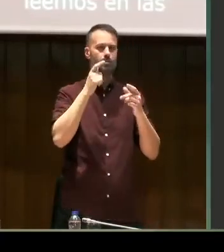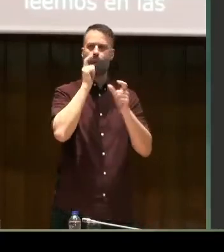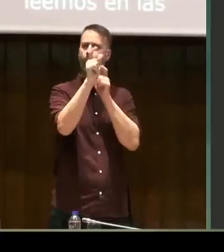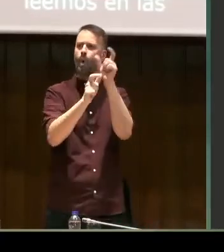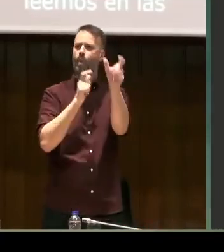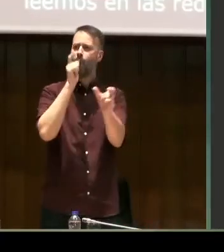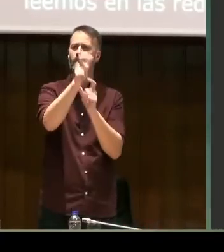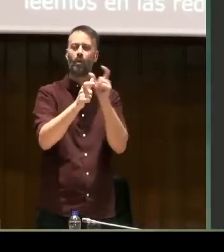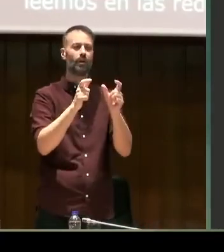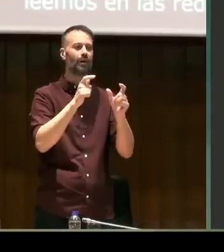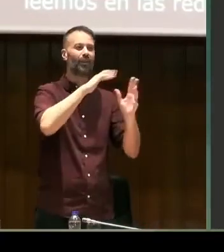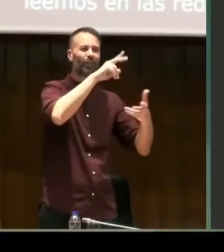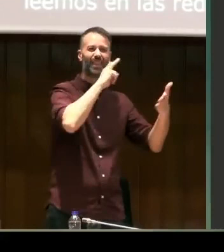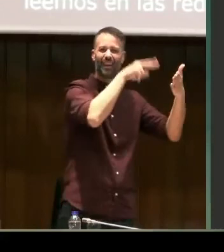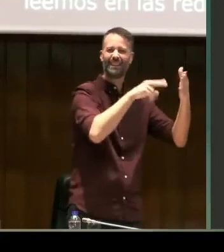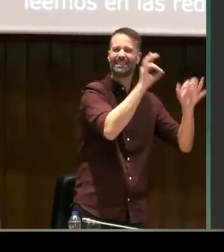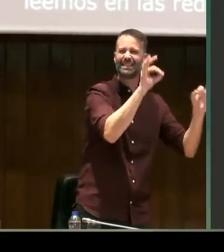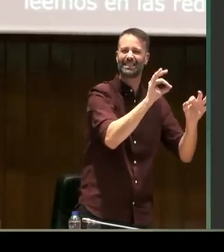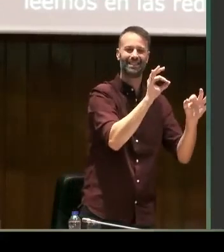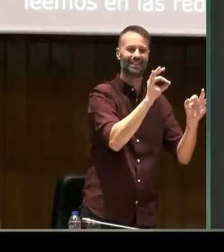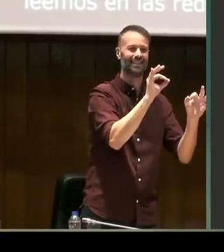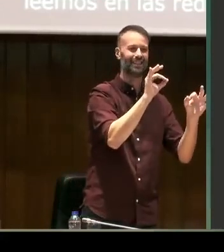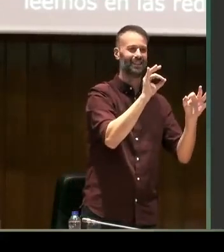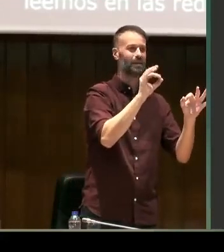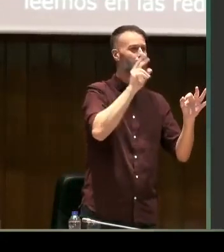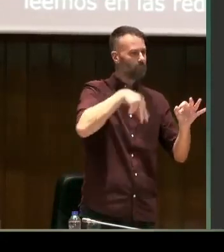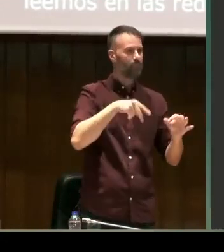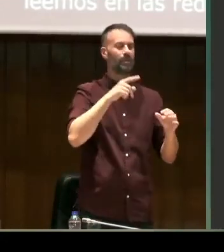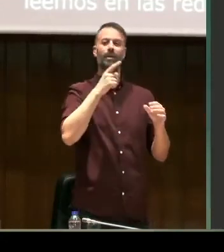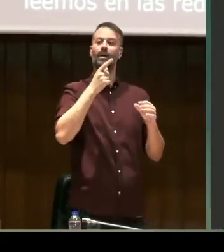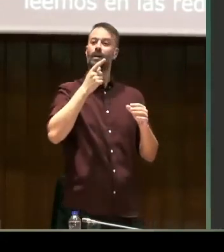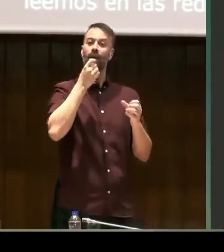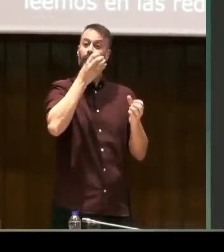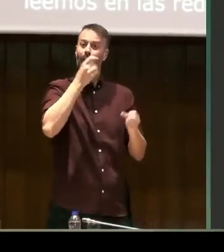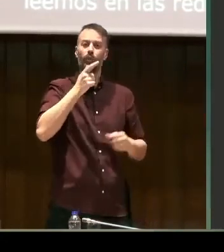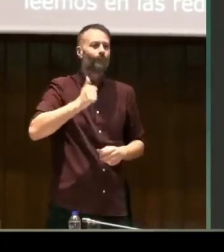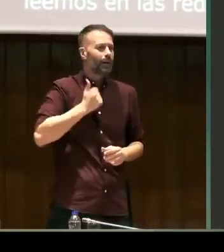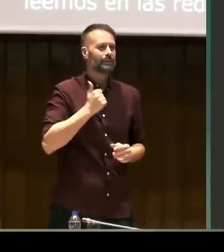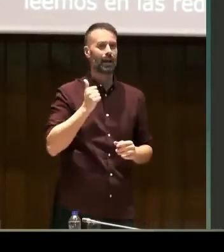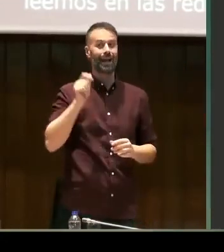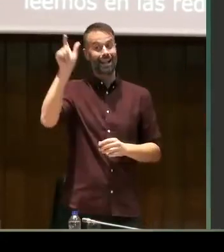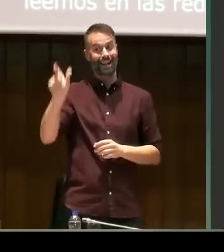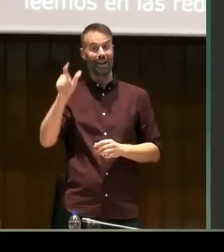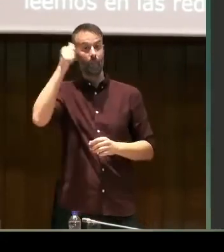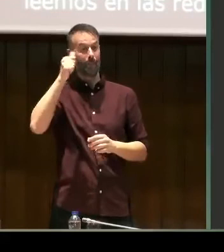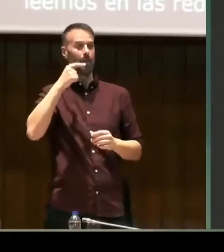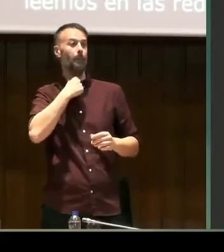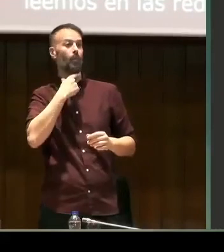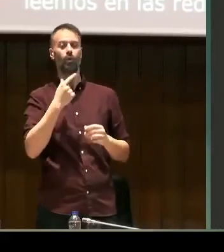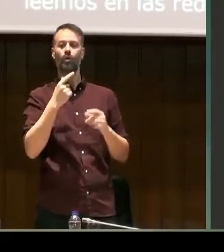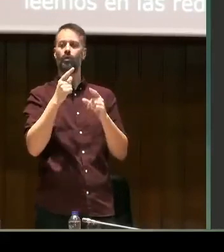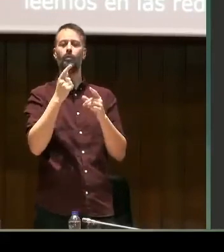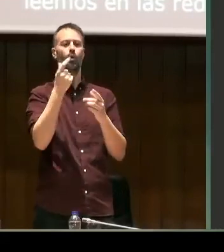tía es gilipollas, muchísimos improperios, sin haber siquiera leído la noticia. Y era una